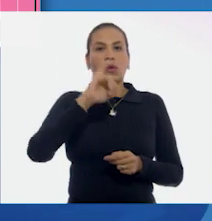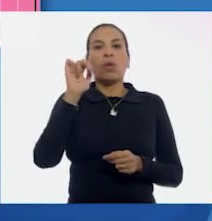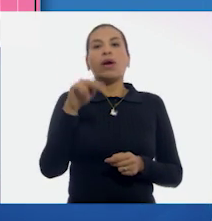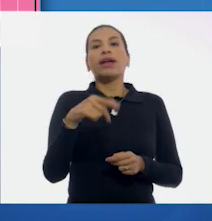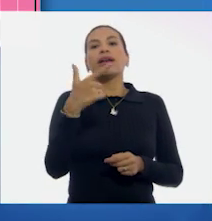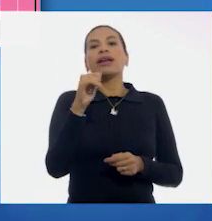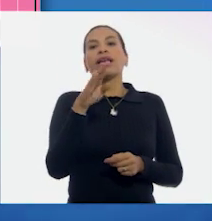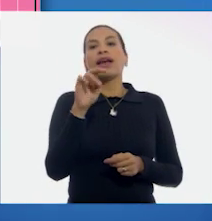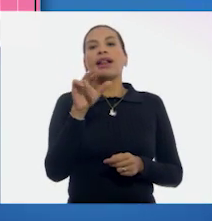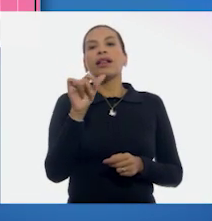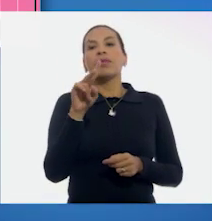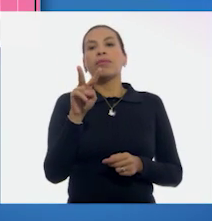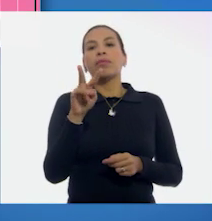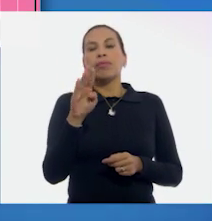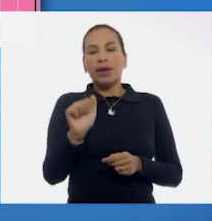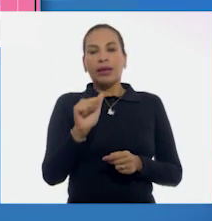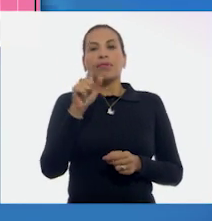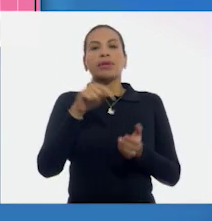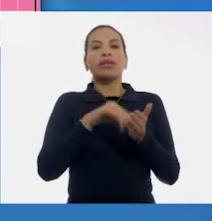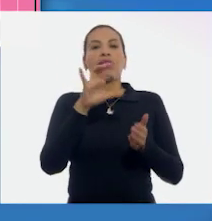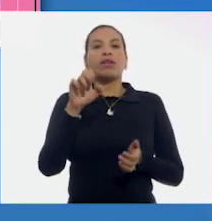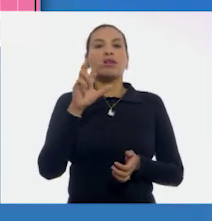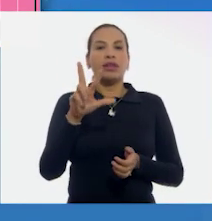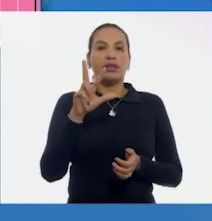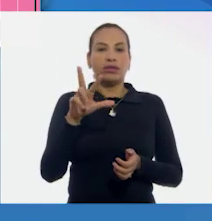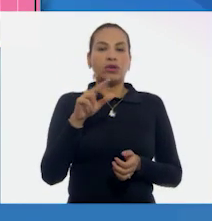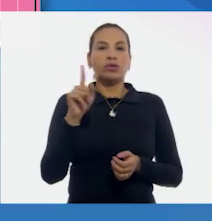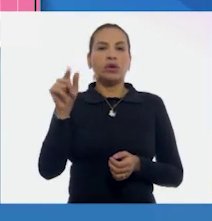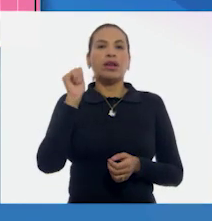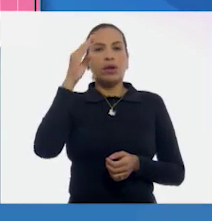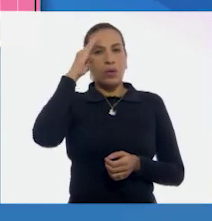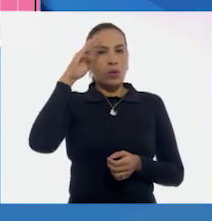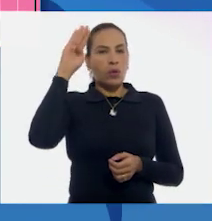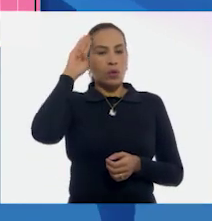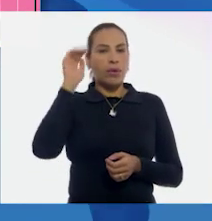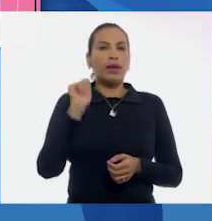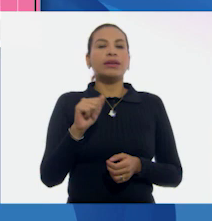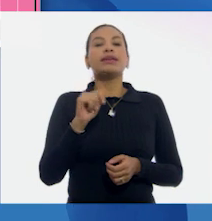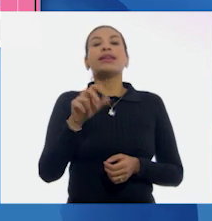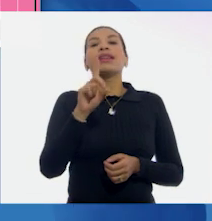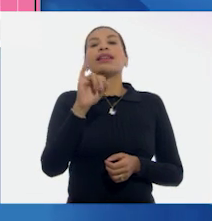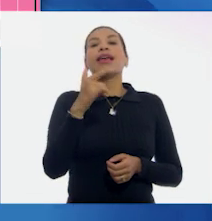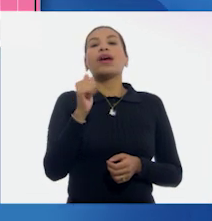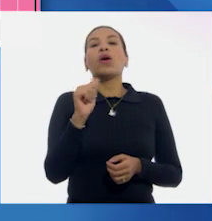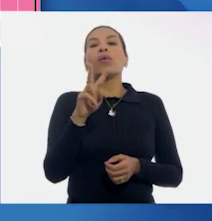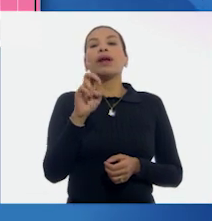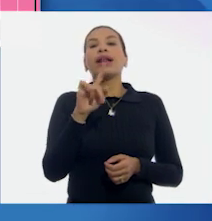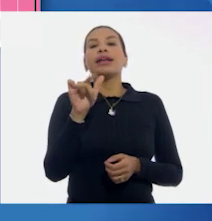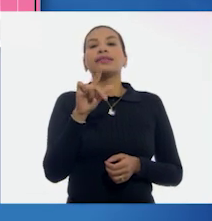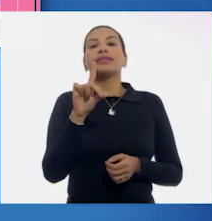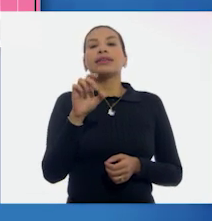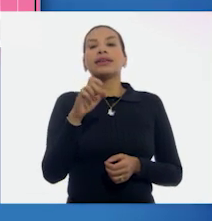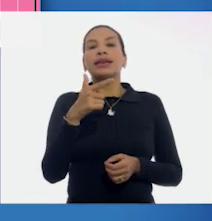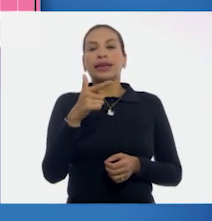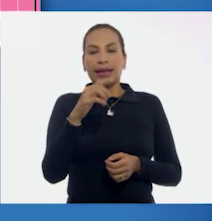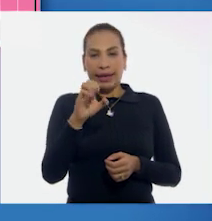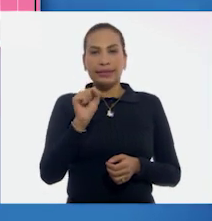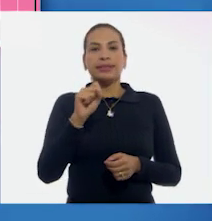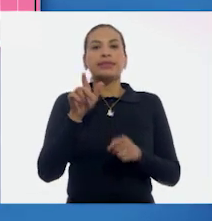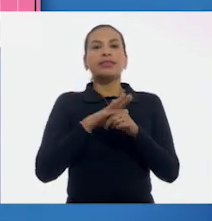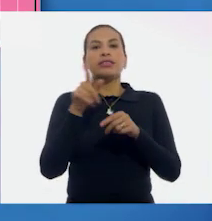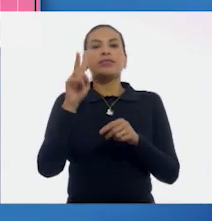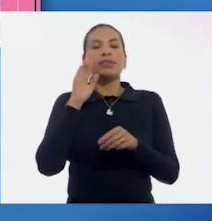Grijalva en 1518. El gobernador de Cuba, Diego de Velázquez, con el objetivo de aumentar su poder y